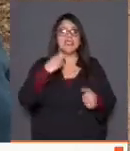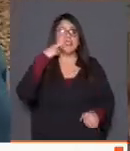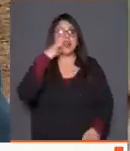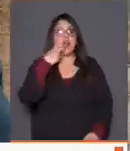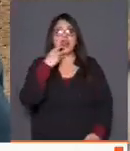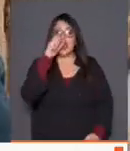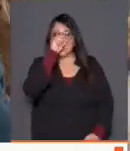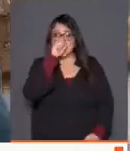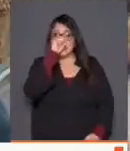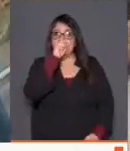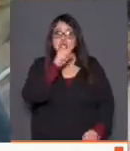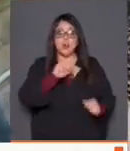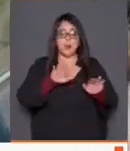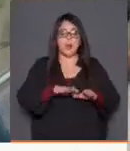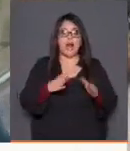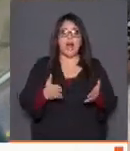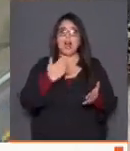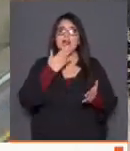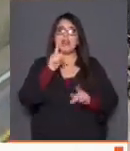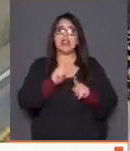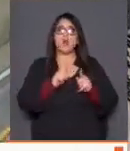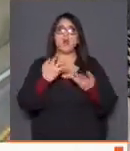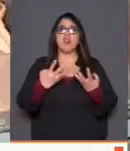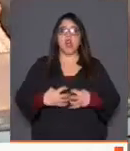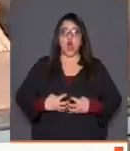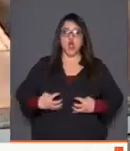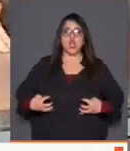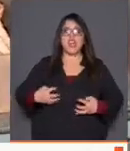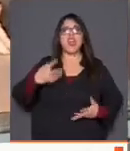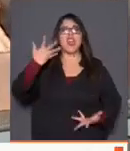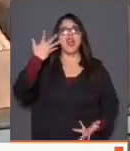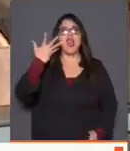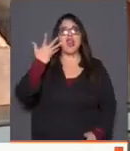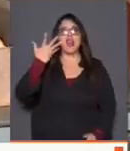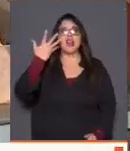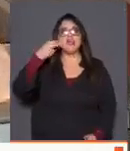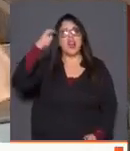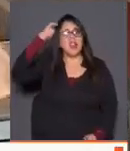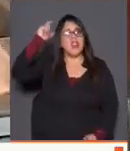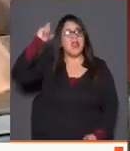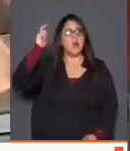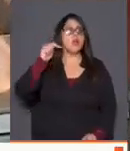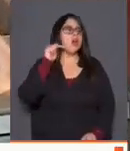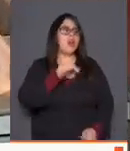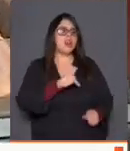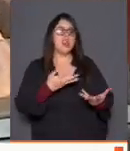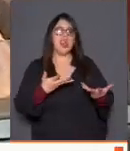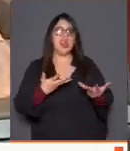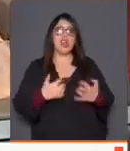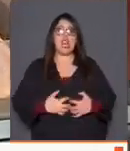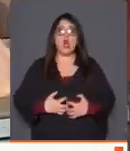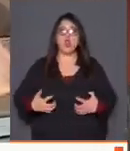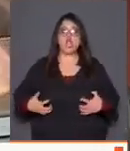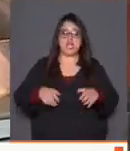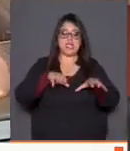algunas costillas más de vacuno costilla costillar pulpa